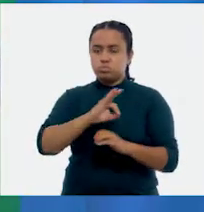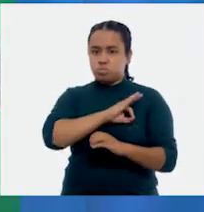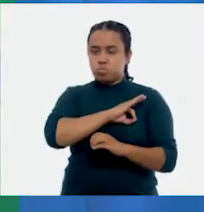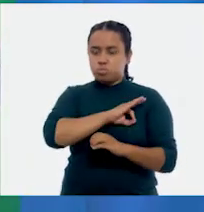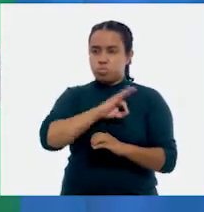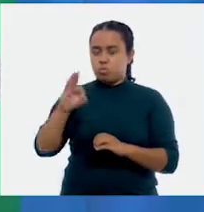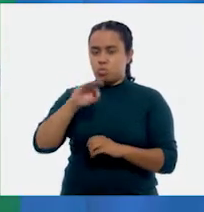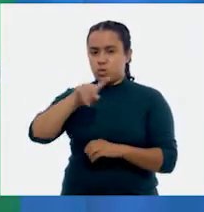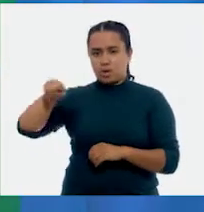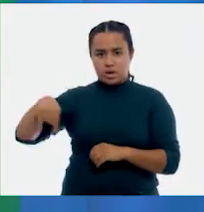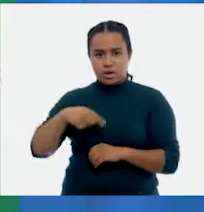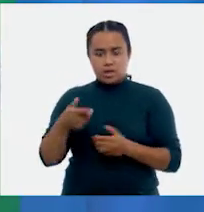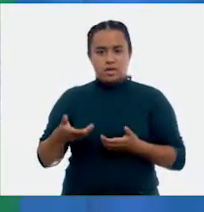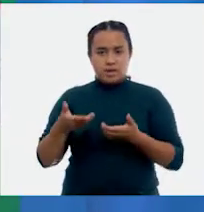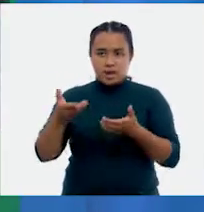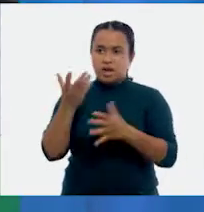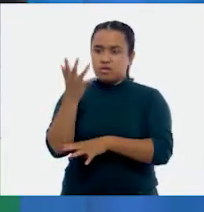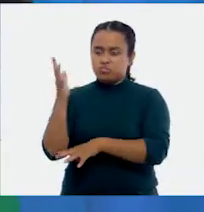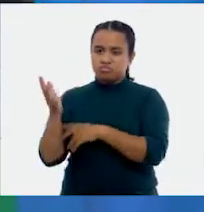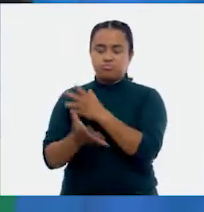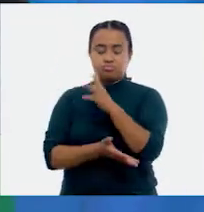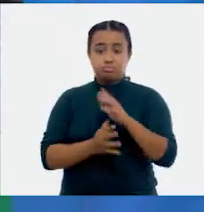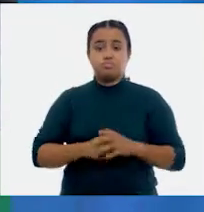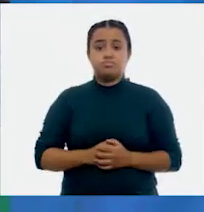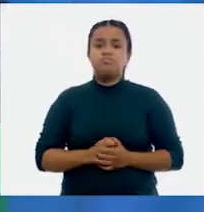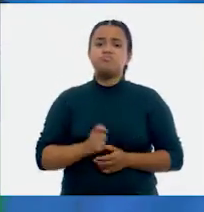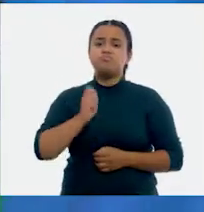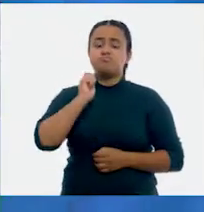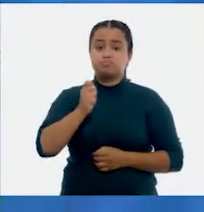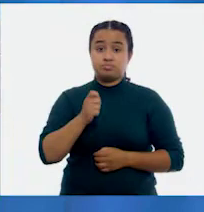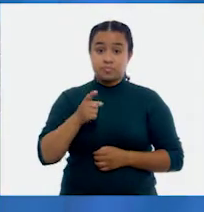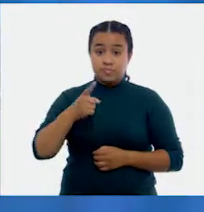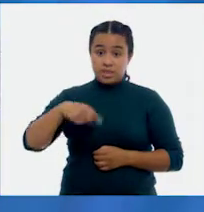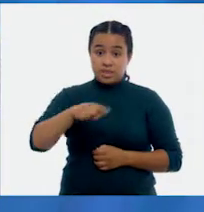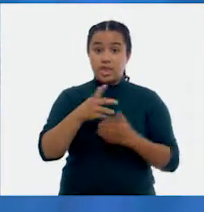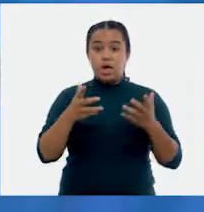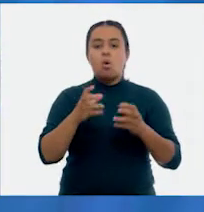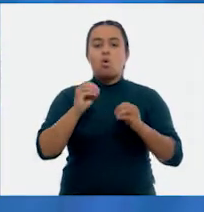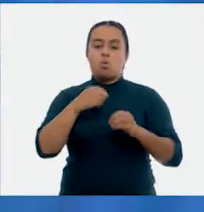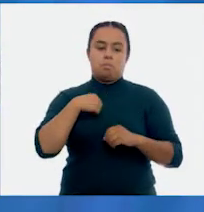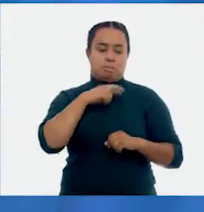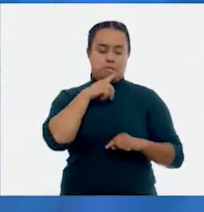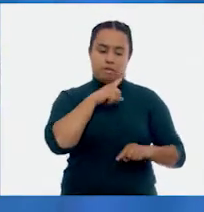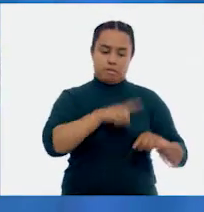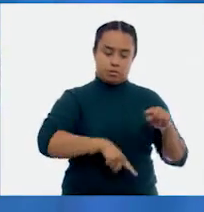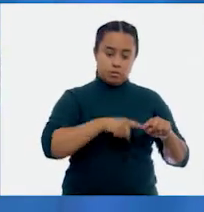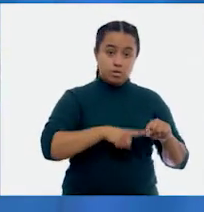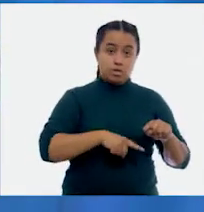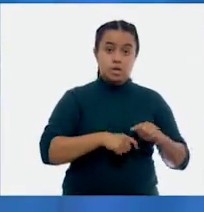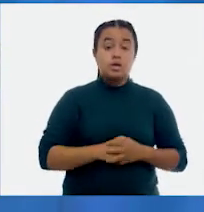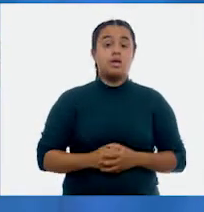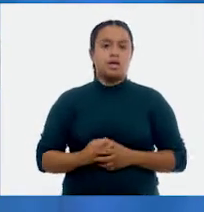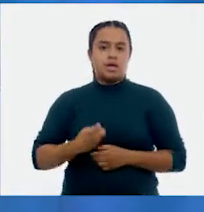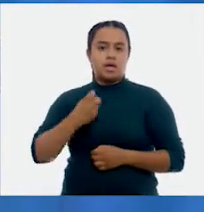los ecosistemas. Eso significa que lo que hagamos o dejemos de hacer repercute en el entorno